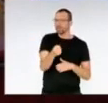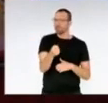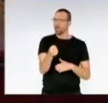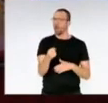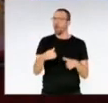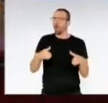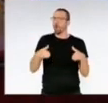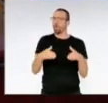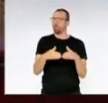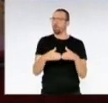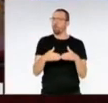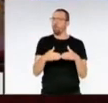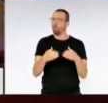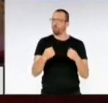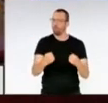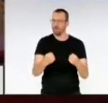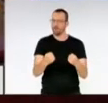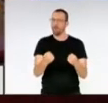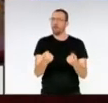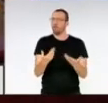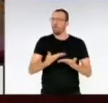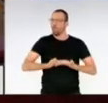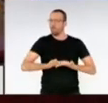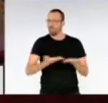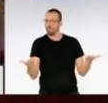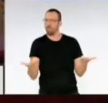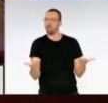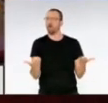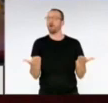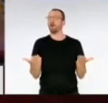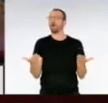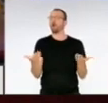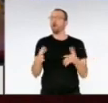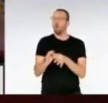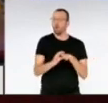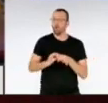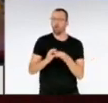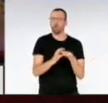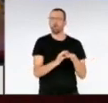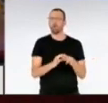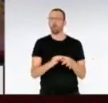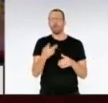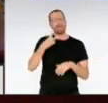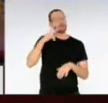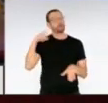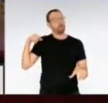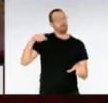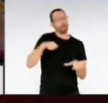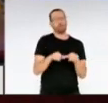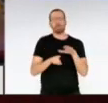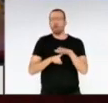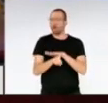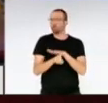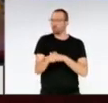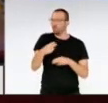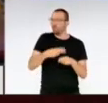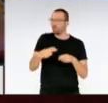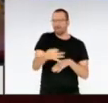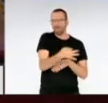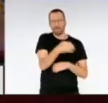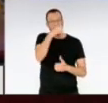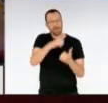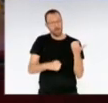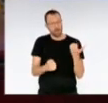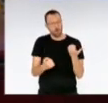un partido fiable, previsible, unido, que tiene experiencia en la gestión política de la isla. Gobernamos en todas las